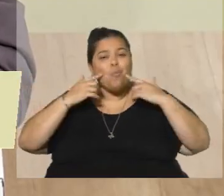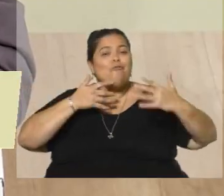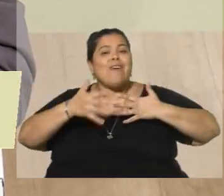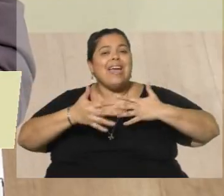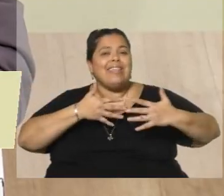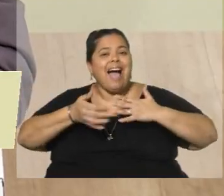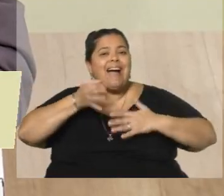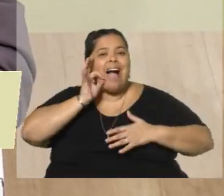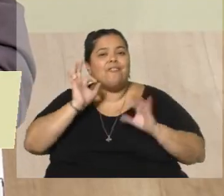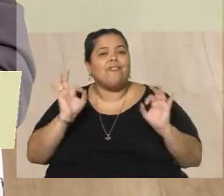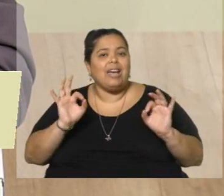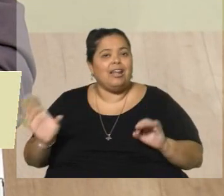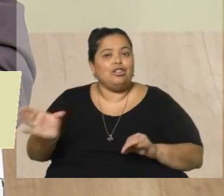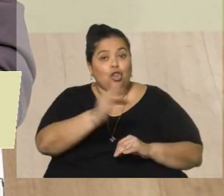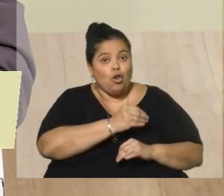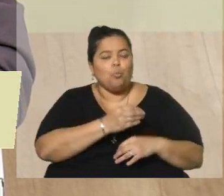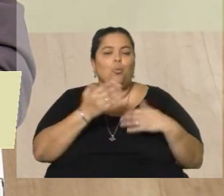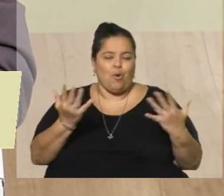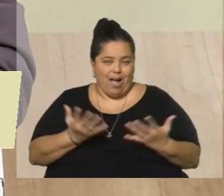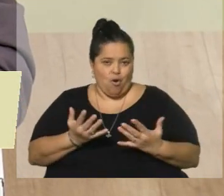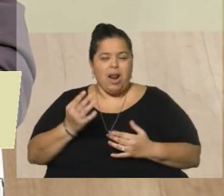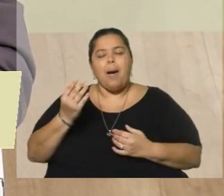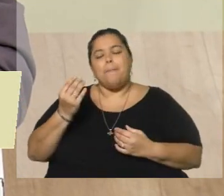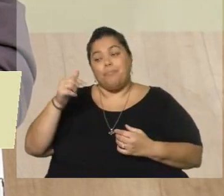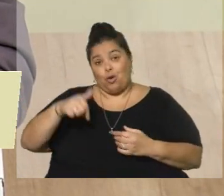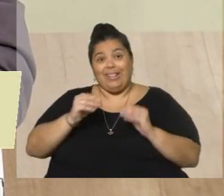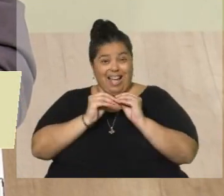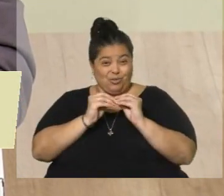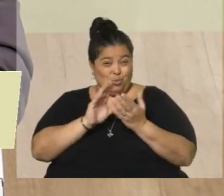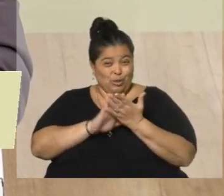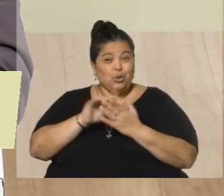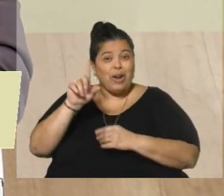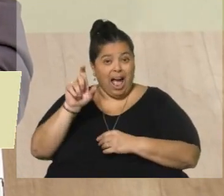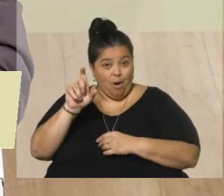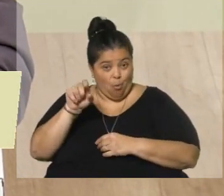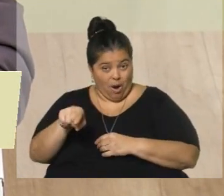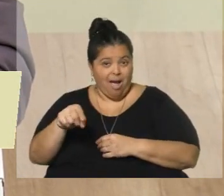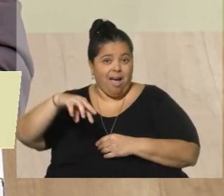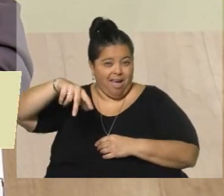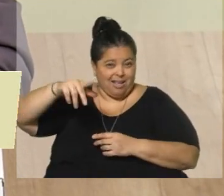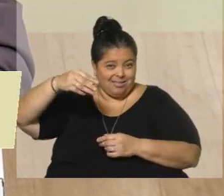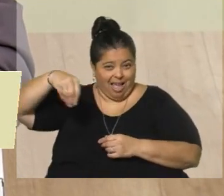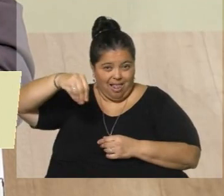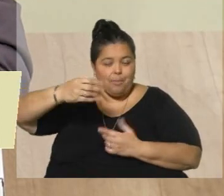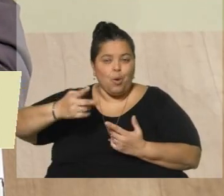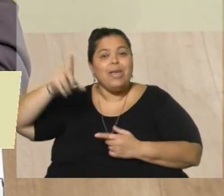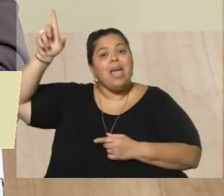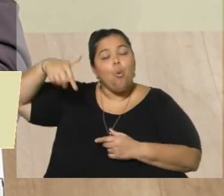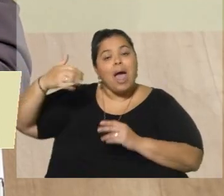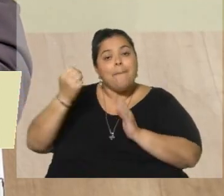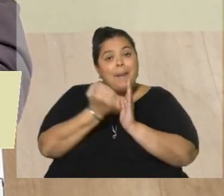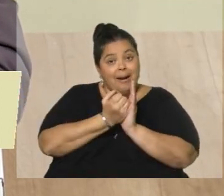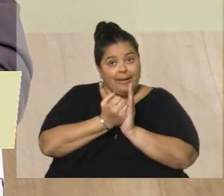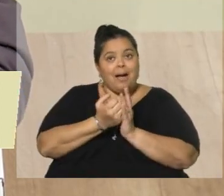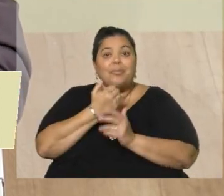con todo el tema del agua varias de las marcas que van a disponer sobre todo alguna marca que viene de afuera del país a exponer nos ha dicho Che